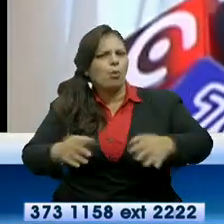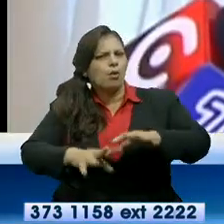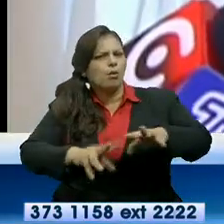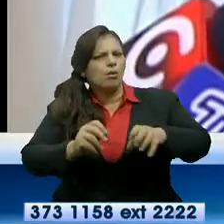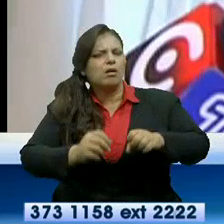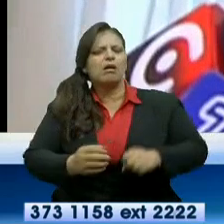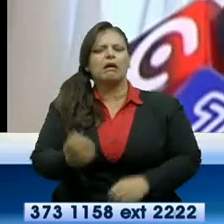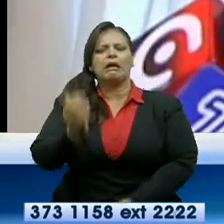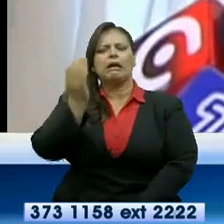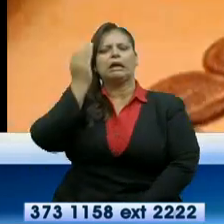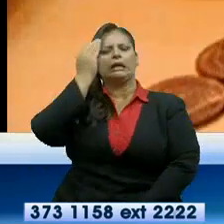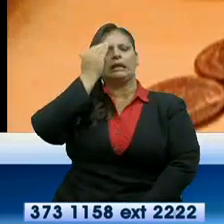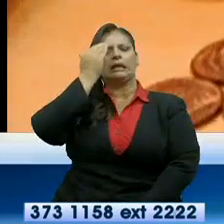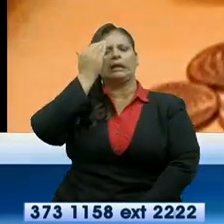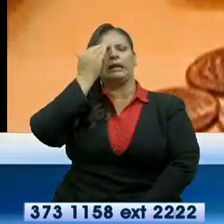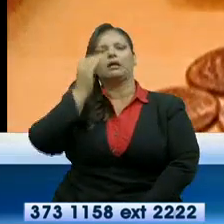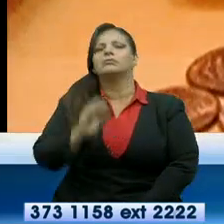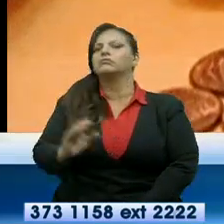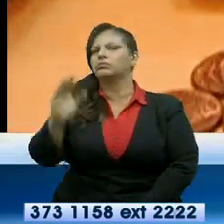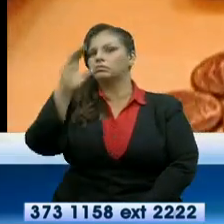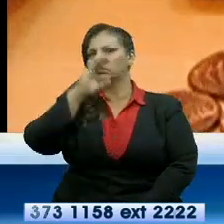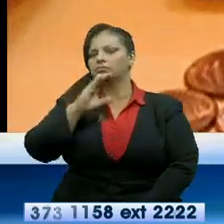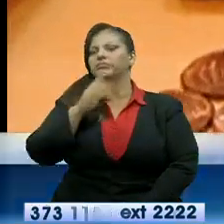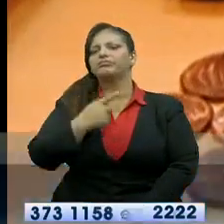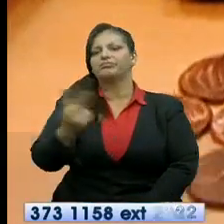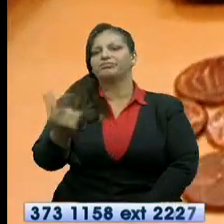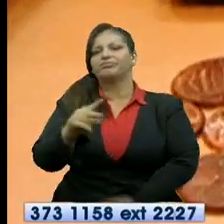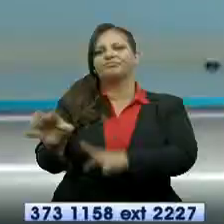ya estábamos alertas sobre este tipo de situaciones. Informó Julio César Saona.